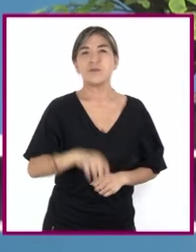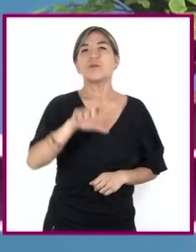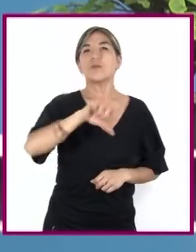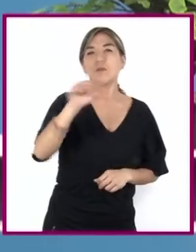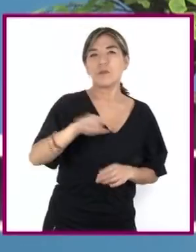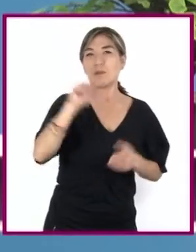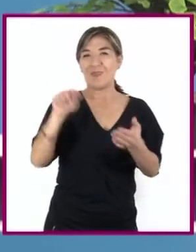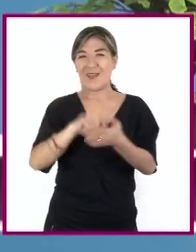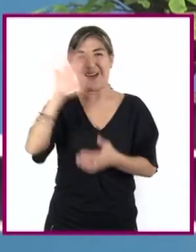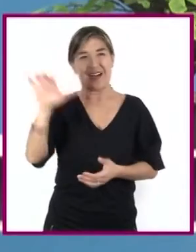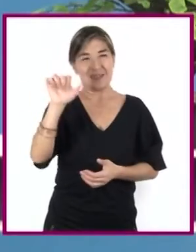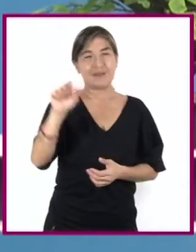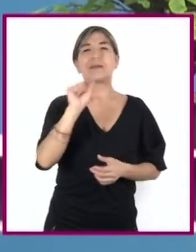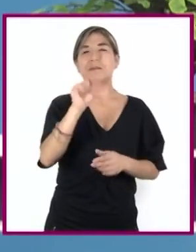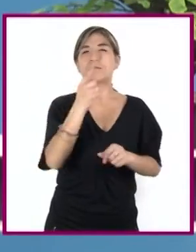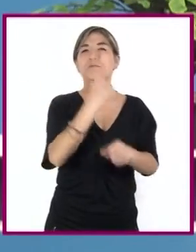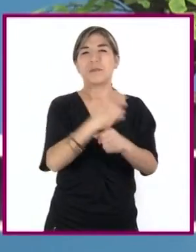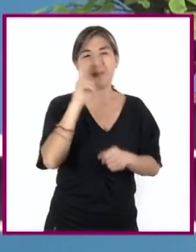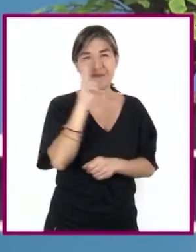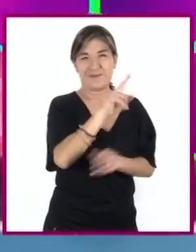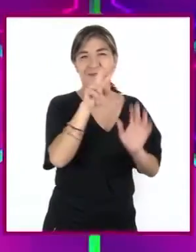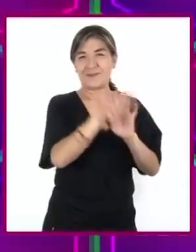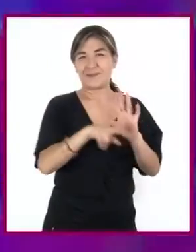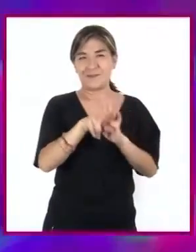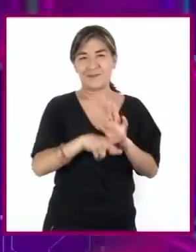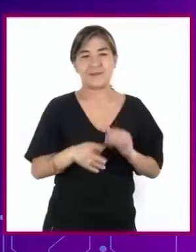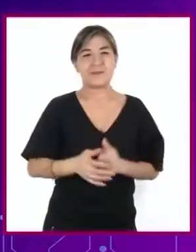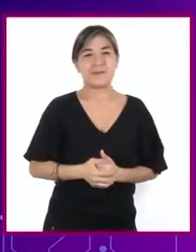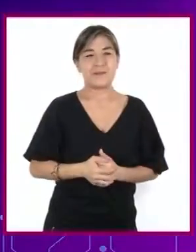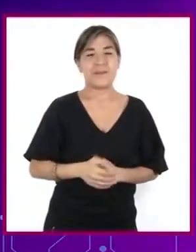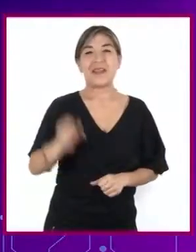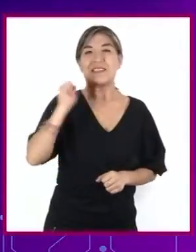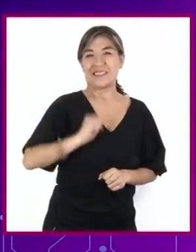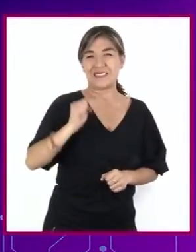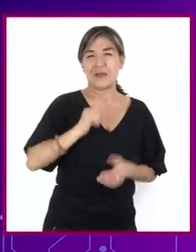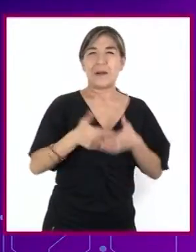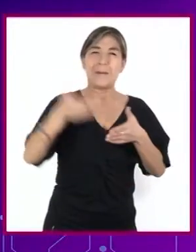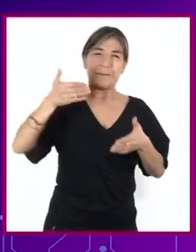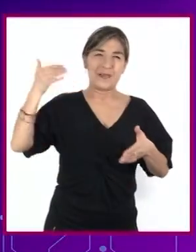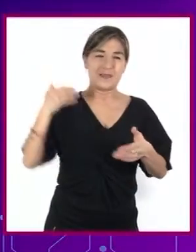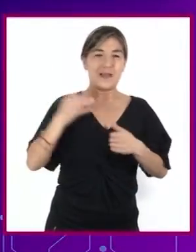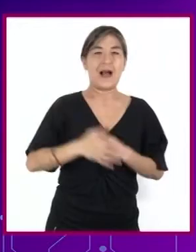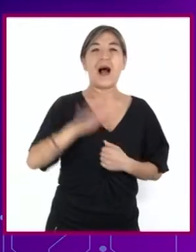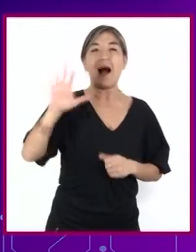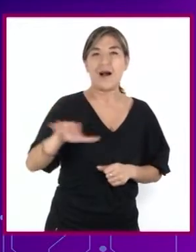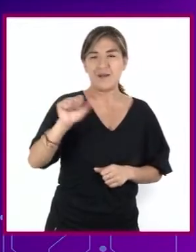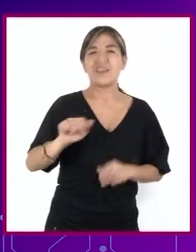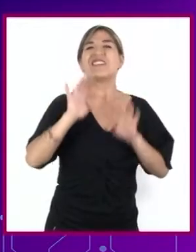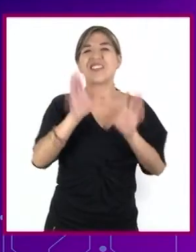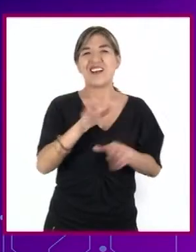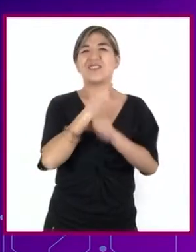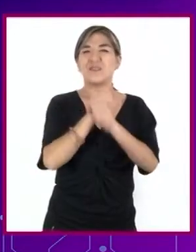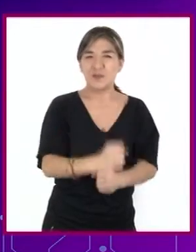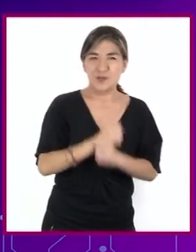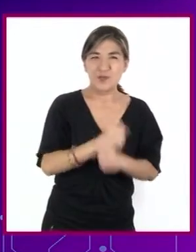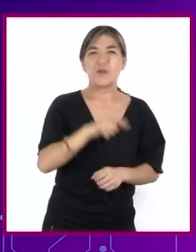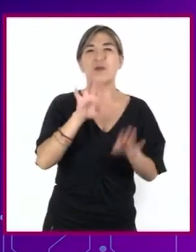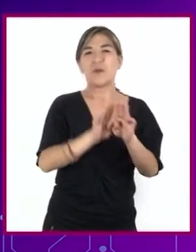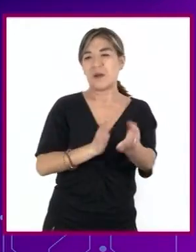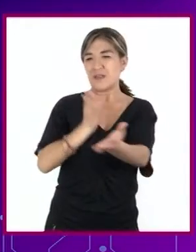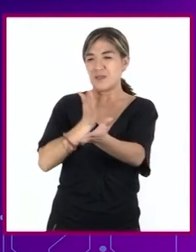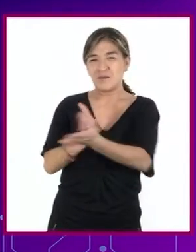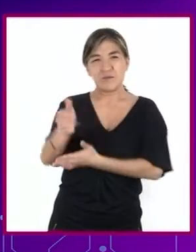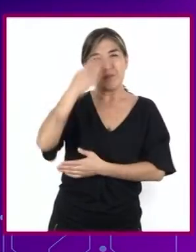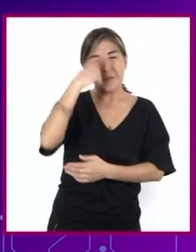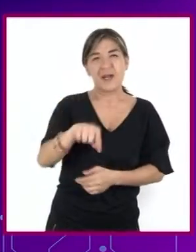asiático, veamos y escuchemos el siguiente video. En siglos pasados, África ya había sufrido por la colonización y